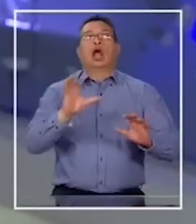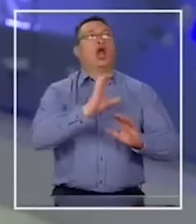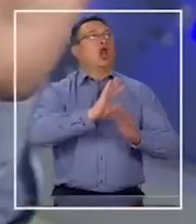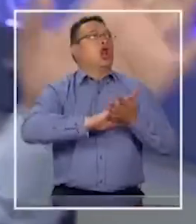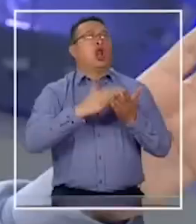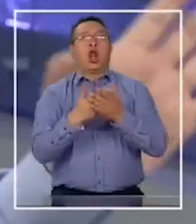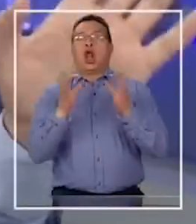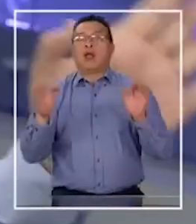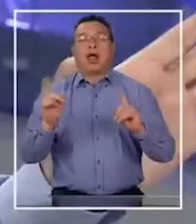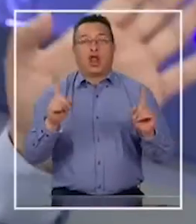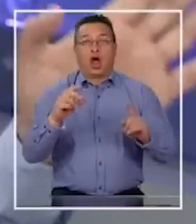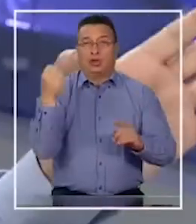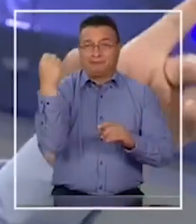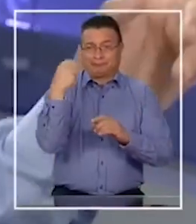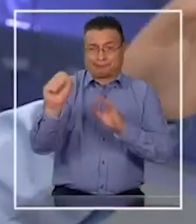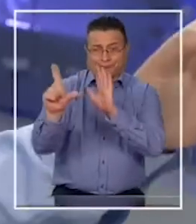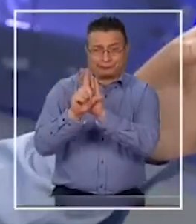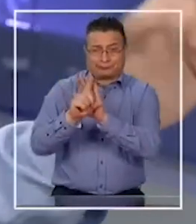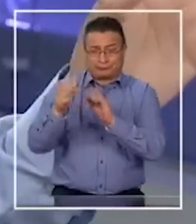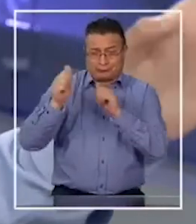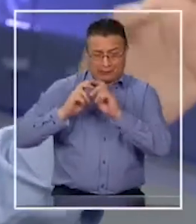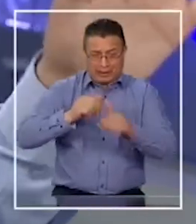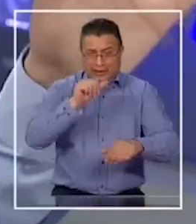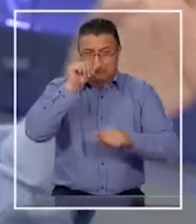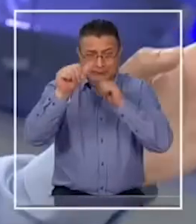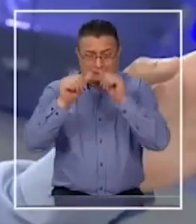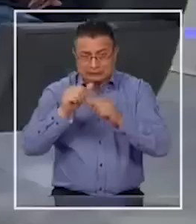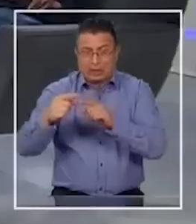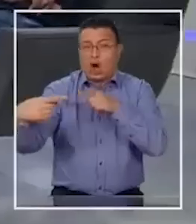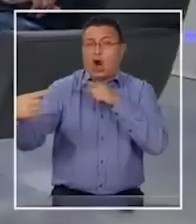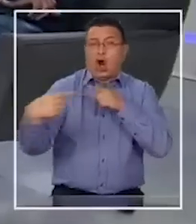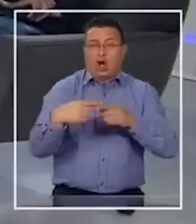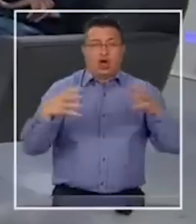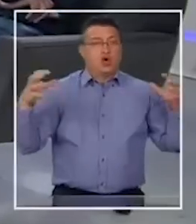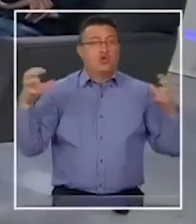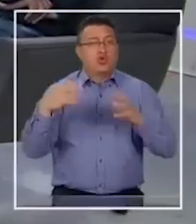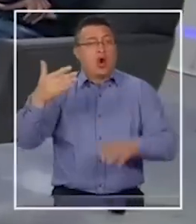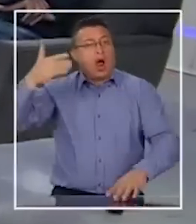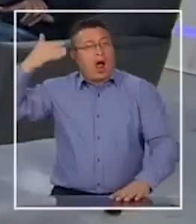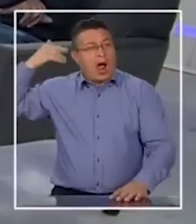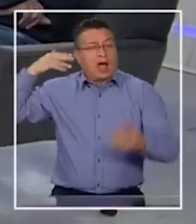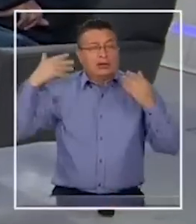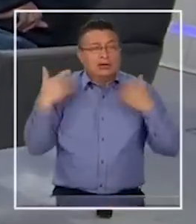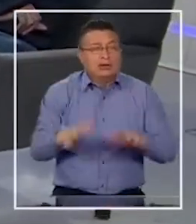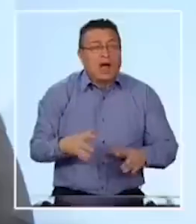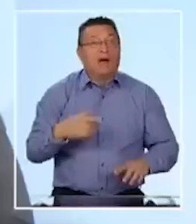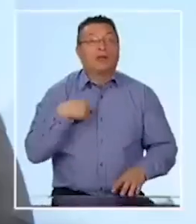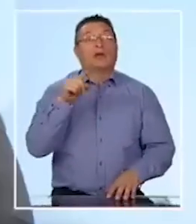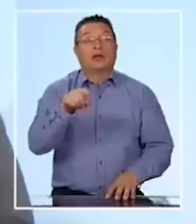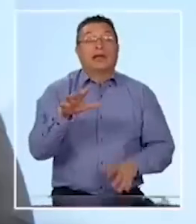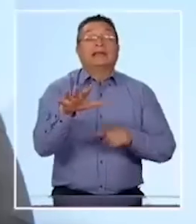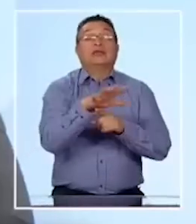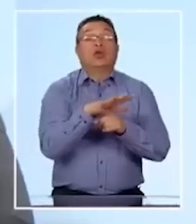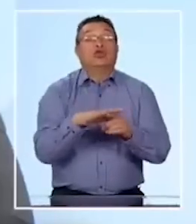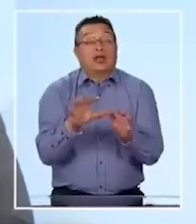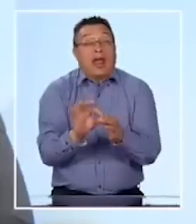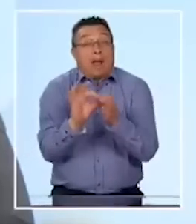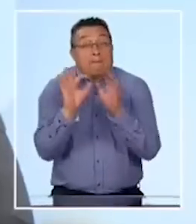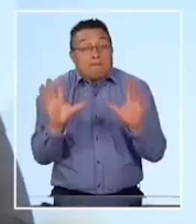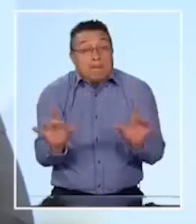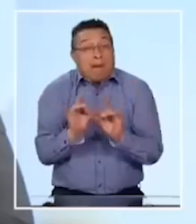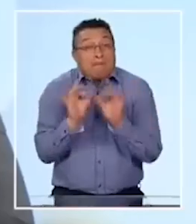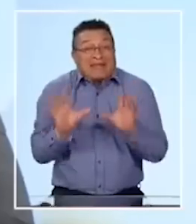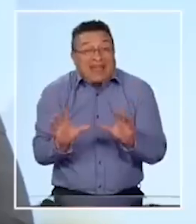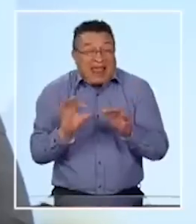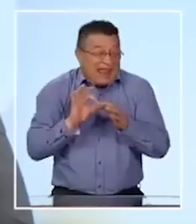los delincuentes nos declararon la guerra y el narcotráfico nos declaró la guerra hace rato y no entendemos a situaciones extraordinarias medidas o